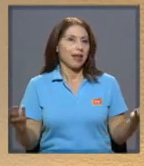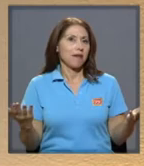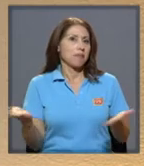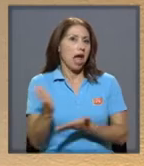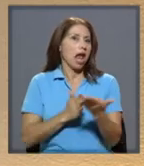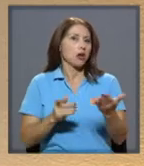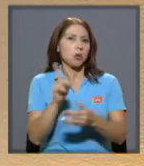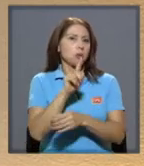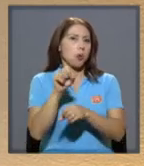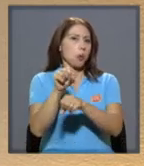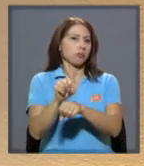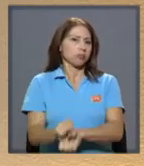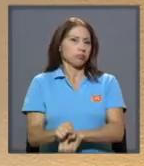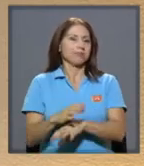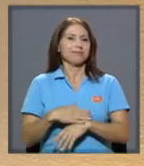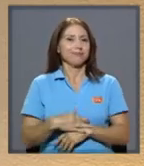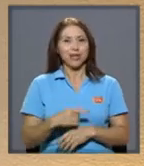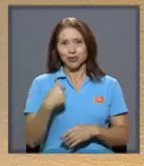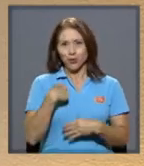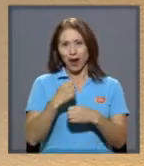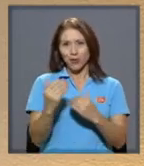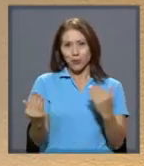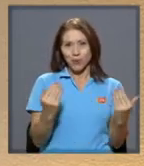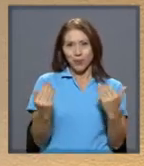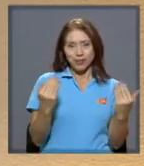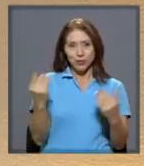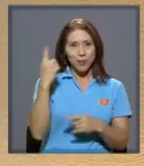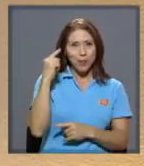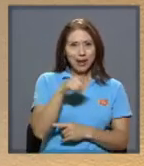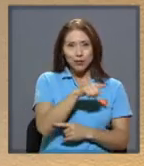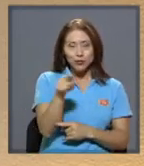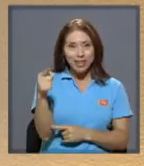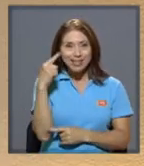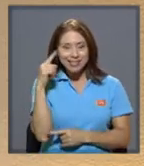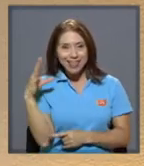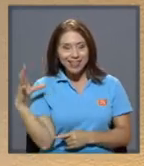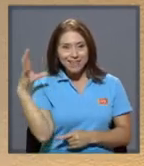inusual. Les ilustro para que vean un poco el orden de magnitud.